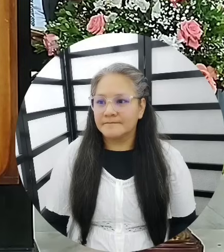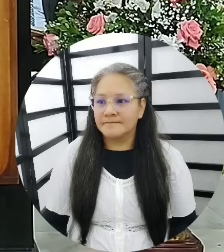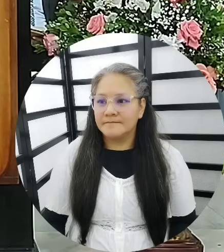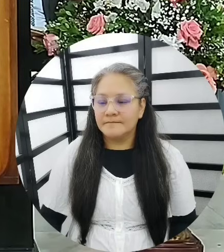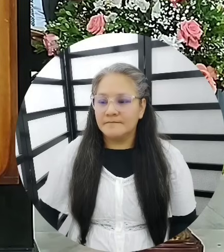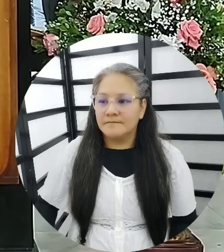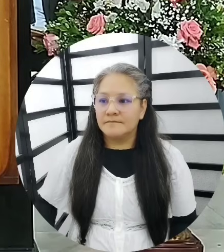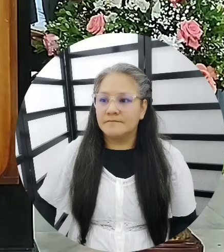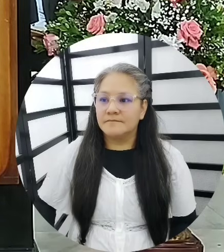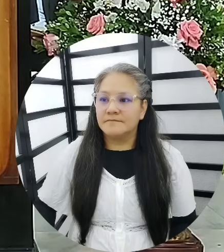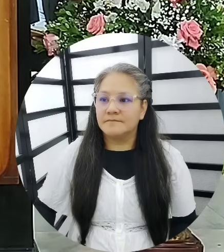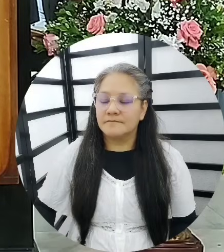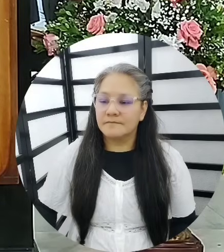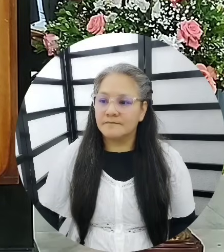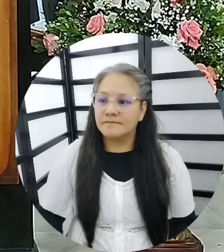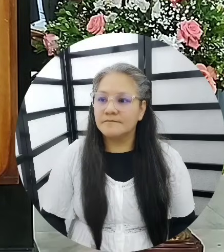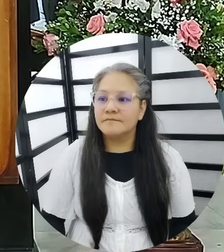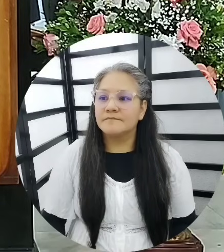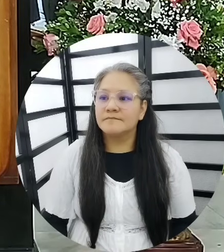Dicemos,